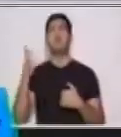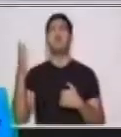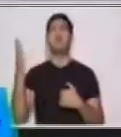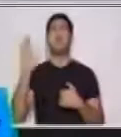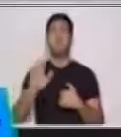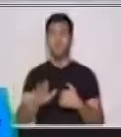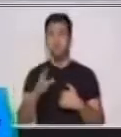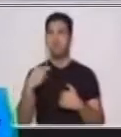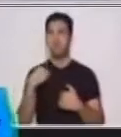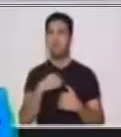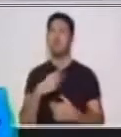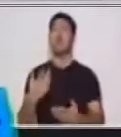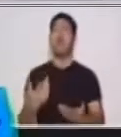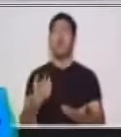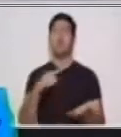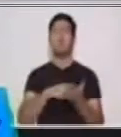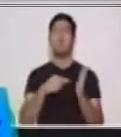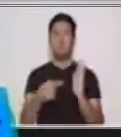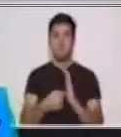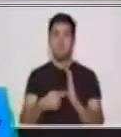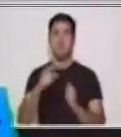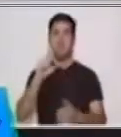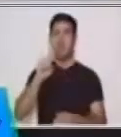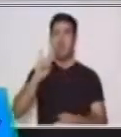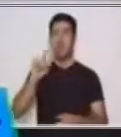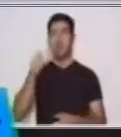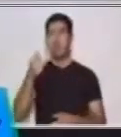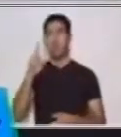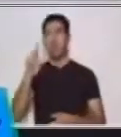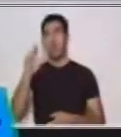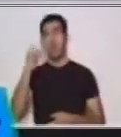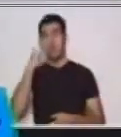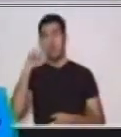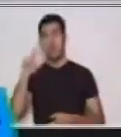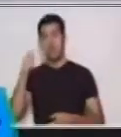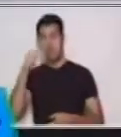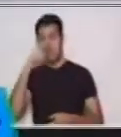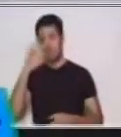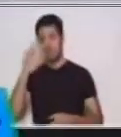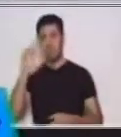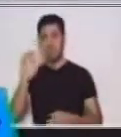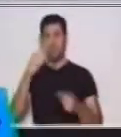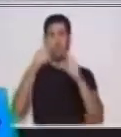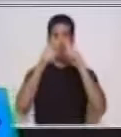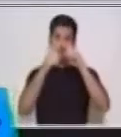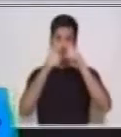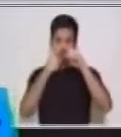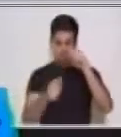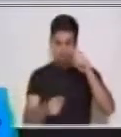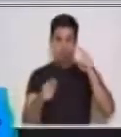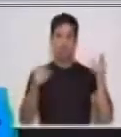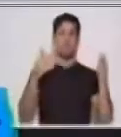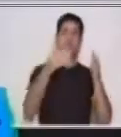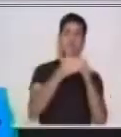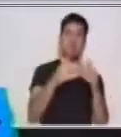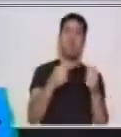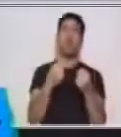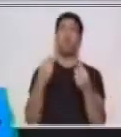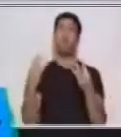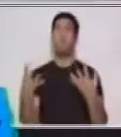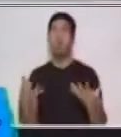decir entonces qué es un cuadrilátero, cuántas aristas tiene, cuántos vértices, cuáles son sus lados